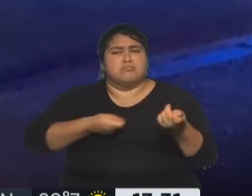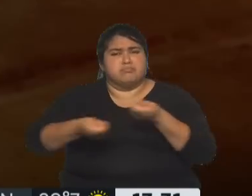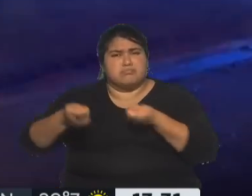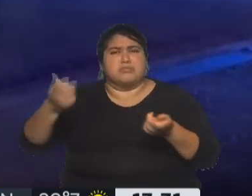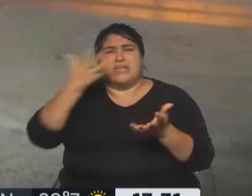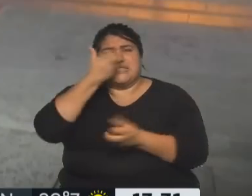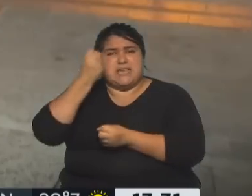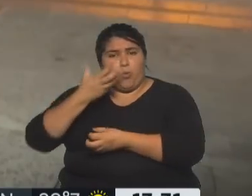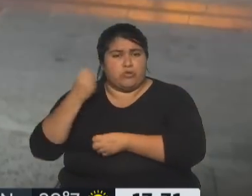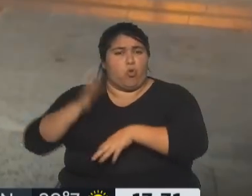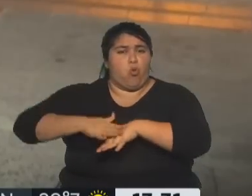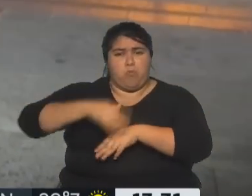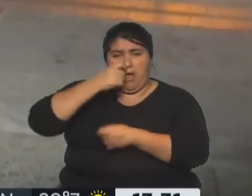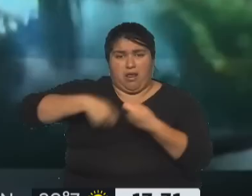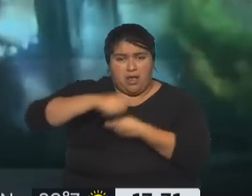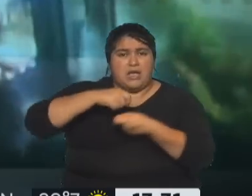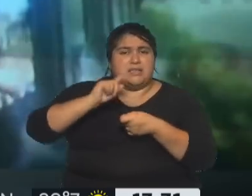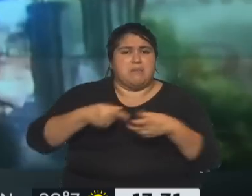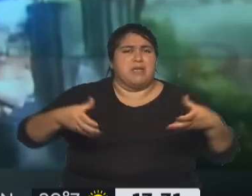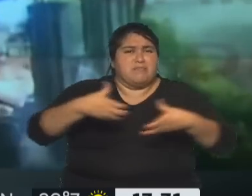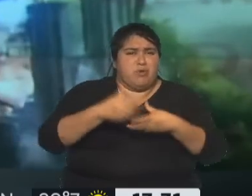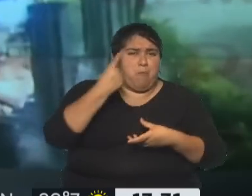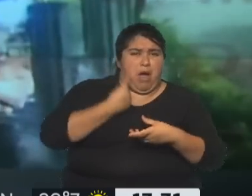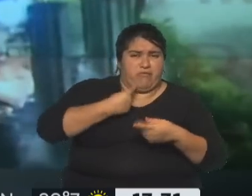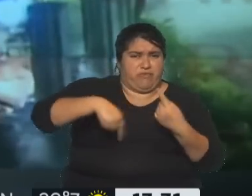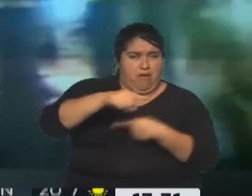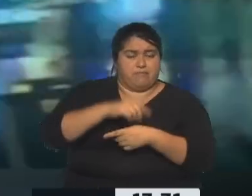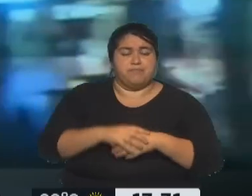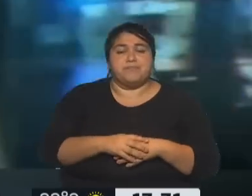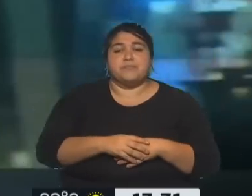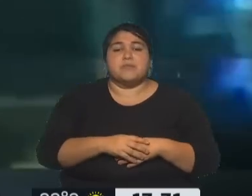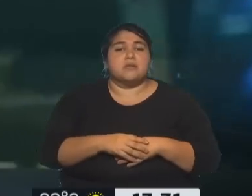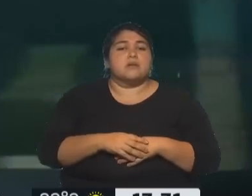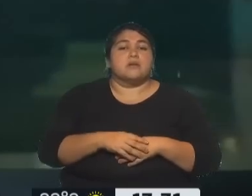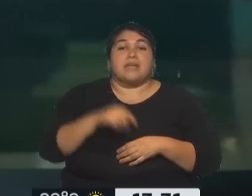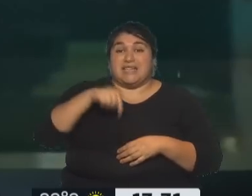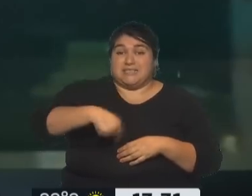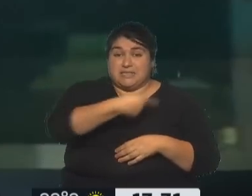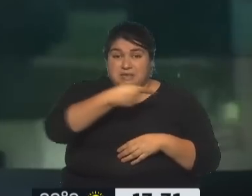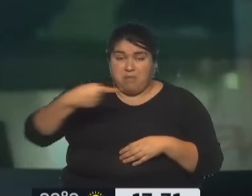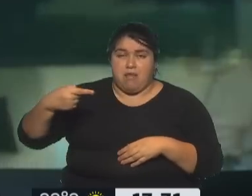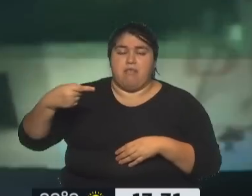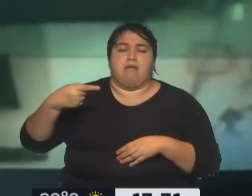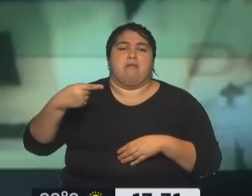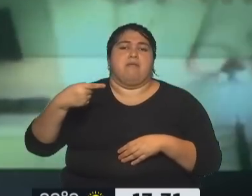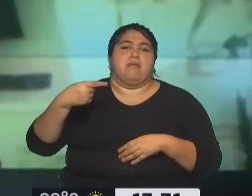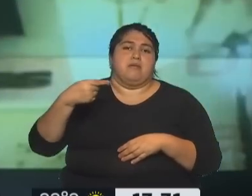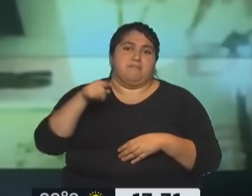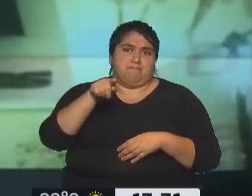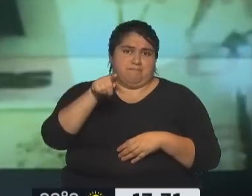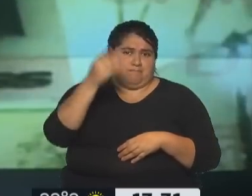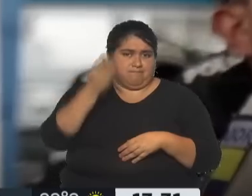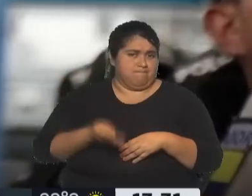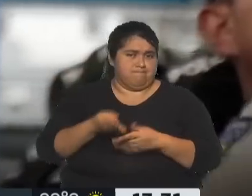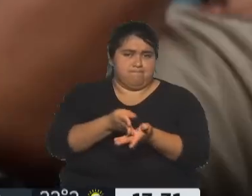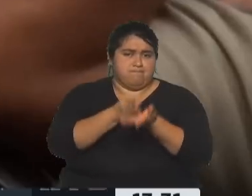secuestros a cargo del narcotráfico y el crimen organizado. Decretamos el estado de excepción. Esta semana, el mandatario conservador endureció